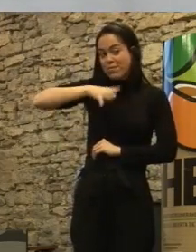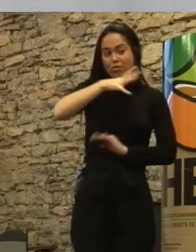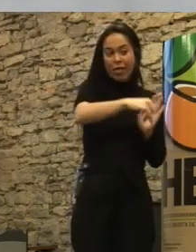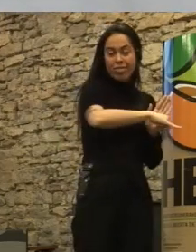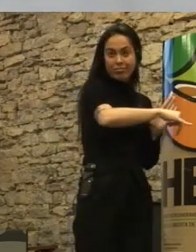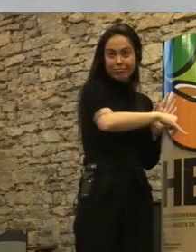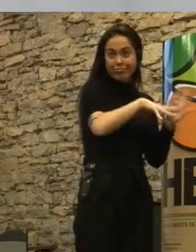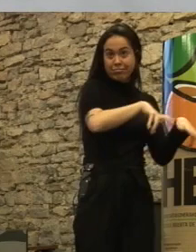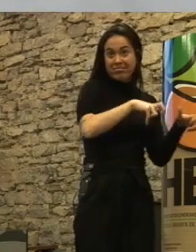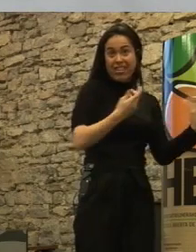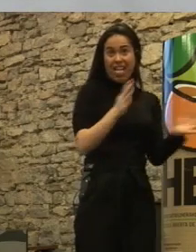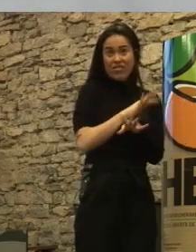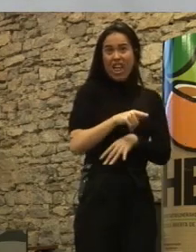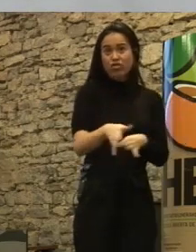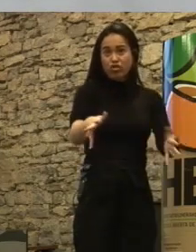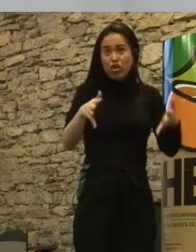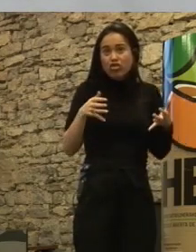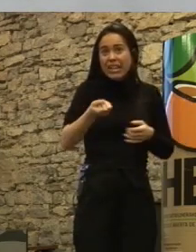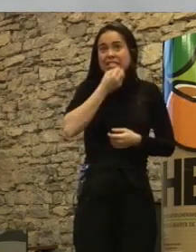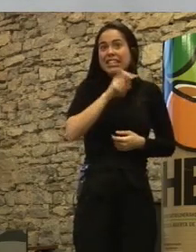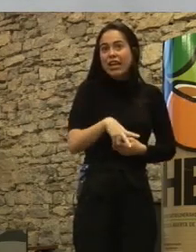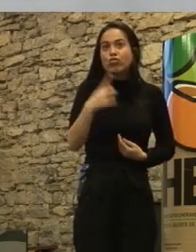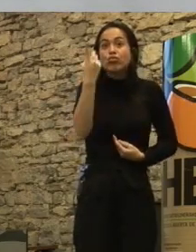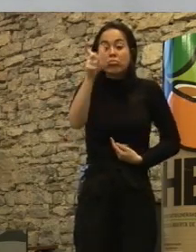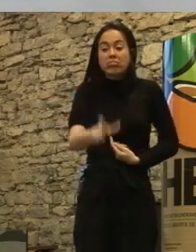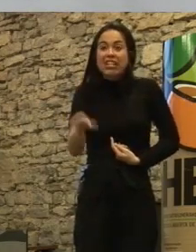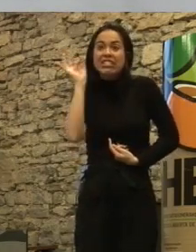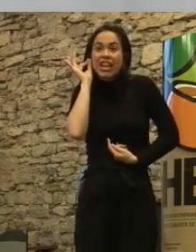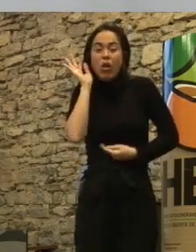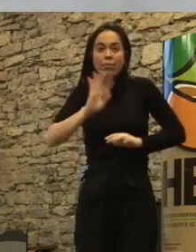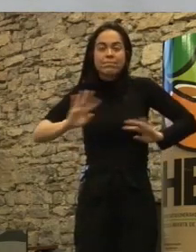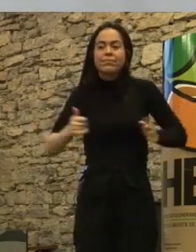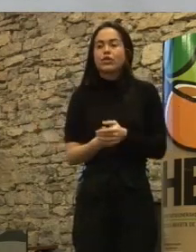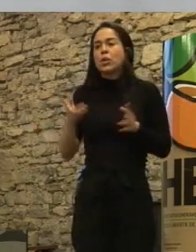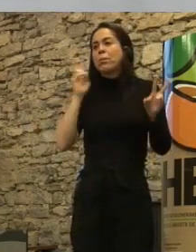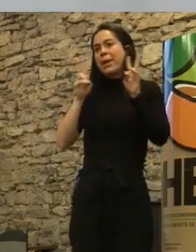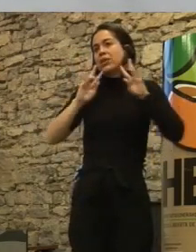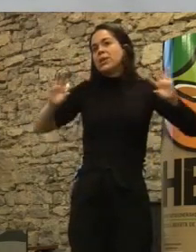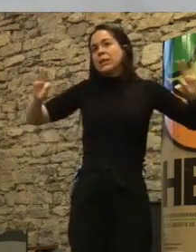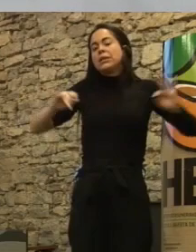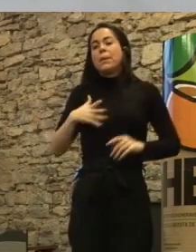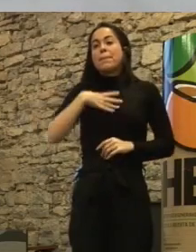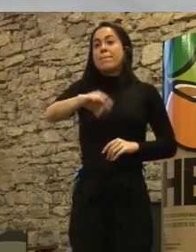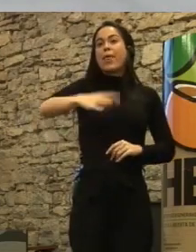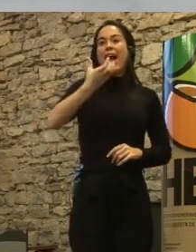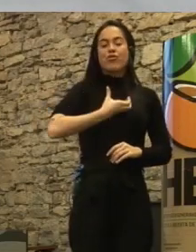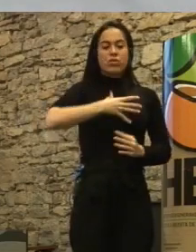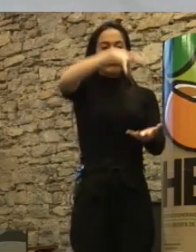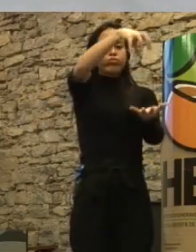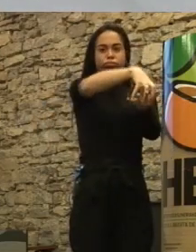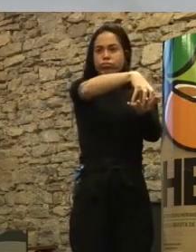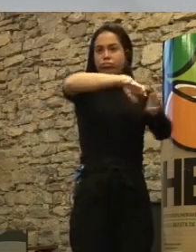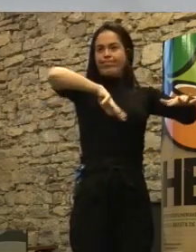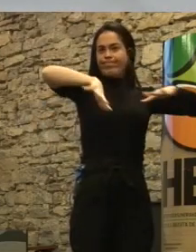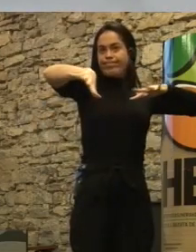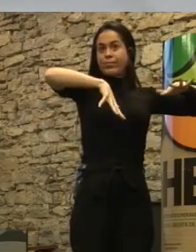señora. Entonces, yo lo veo así. No sé si el ayuntamiento es como tal un emprendedor